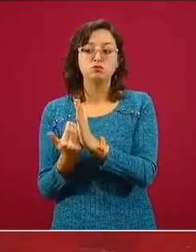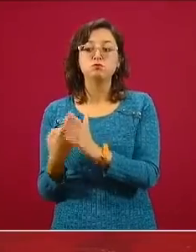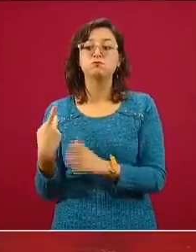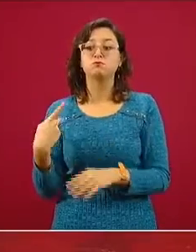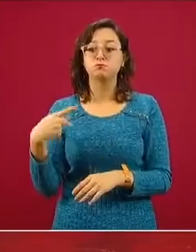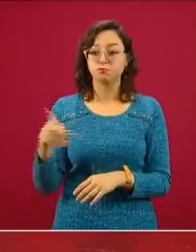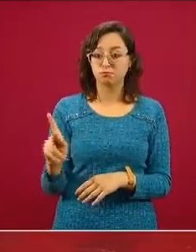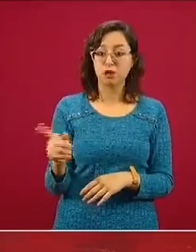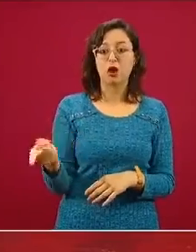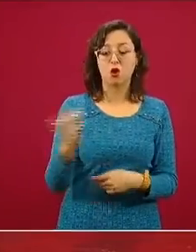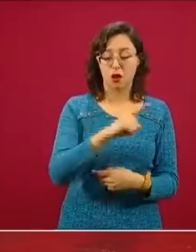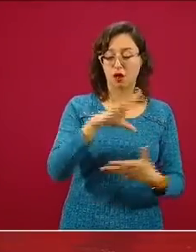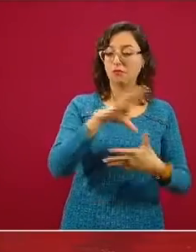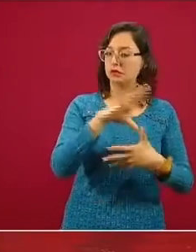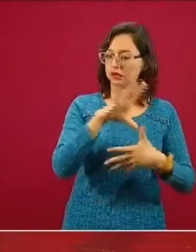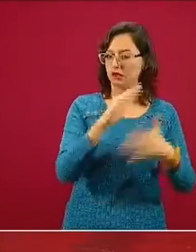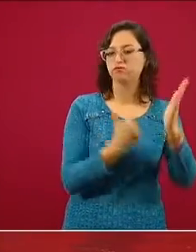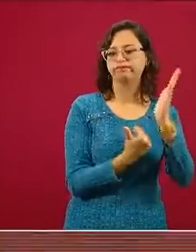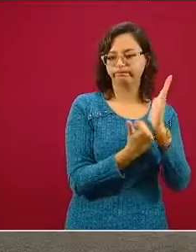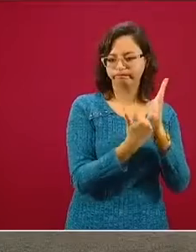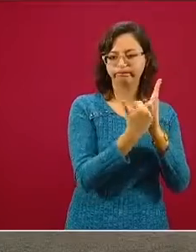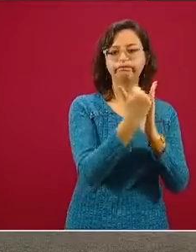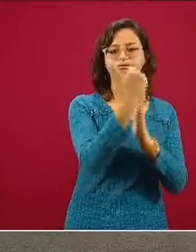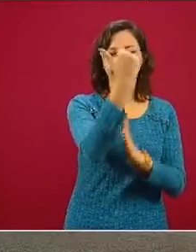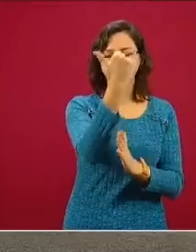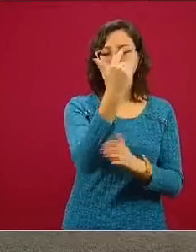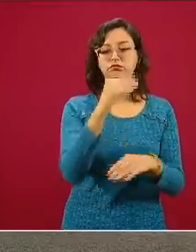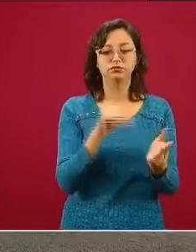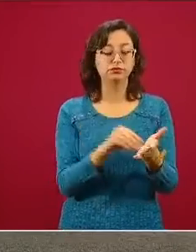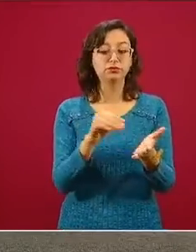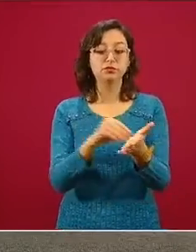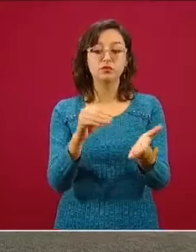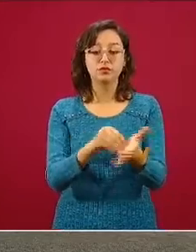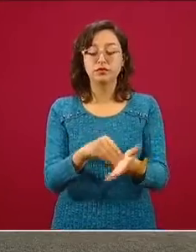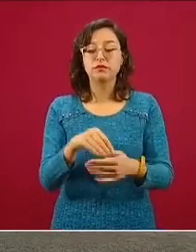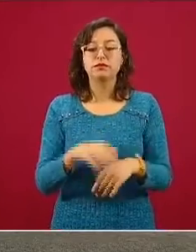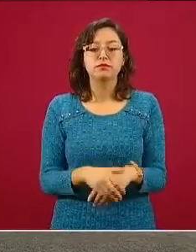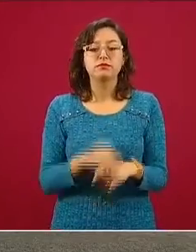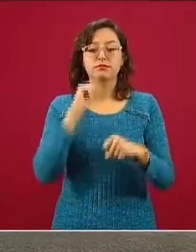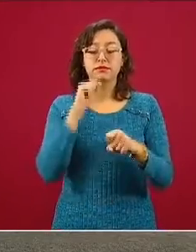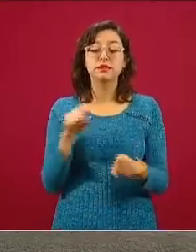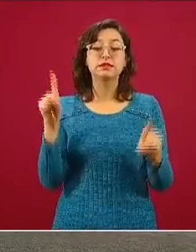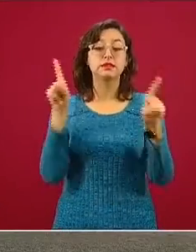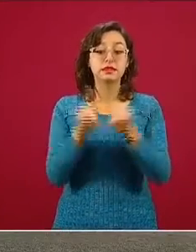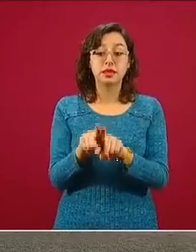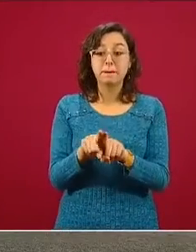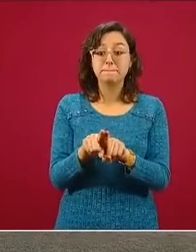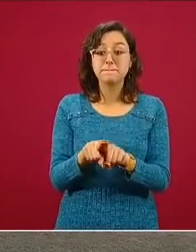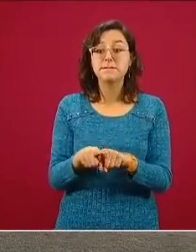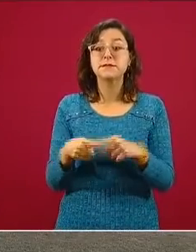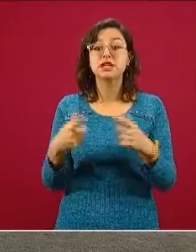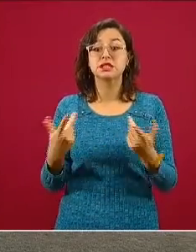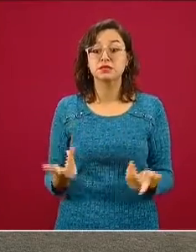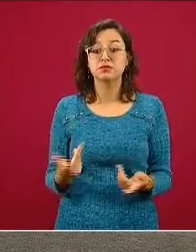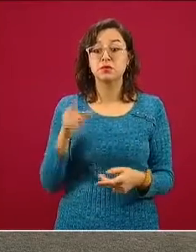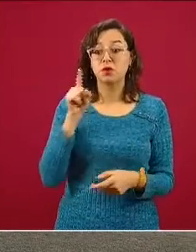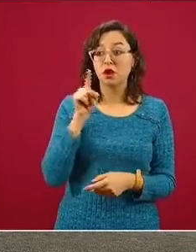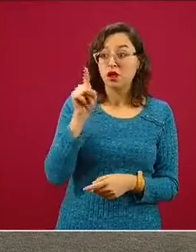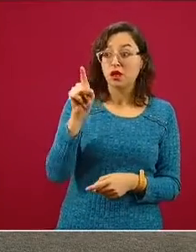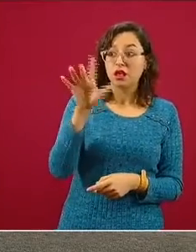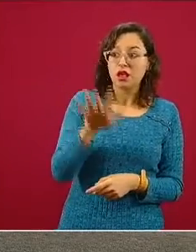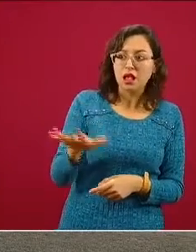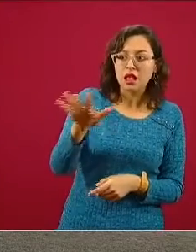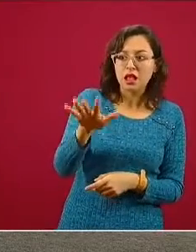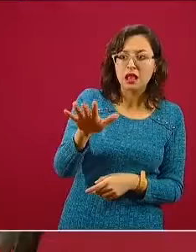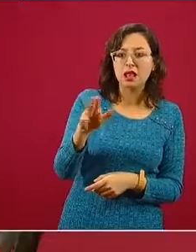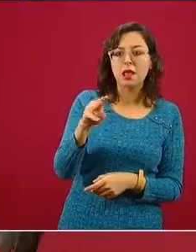representación el continente americano. Asimismo, que ya lo empezamos a mencionar desde hace algunos días, la zona del Mediterráneo Oriental,